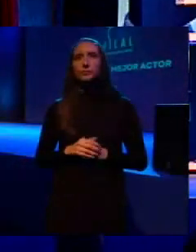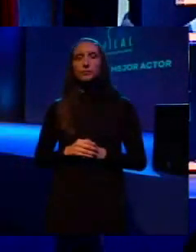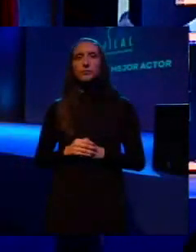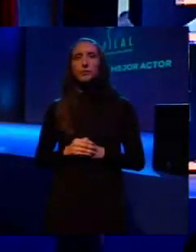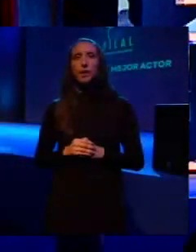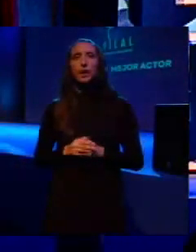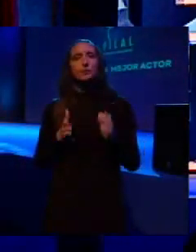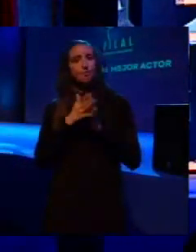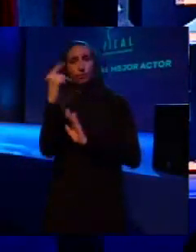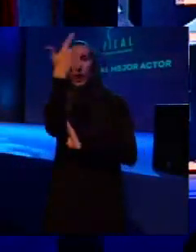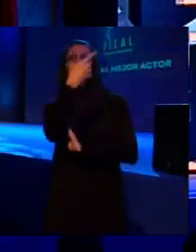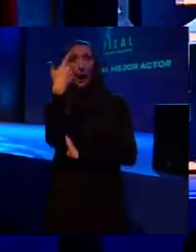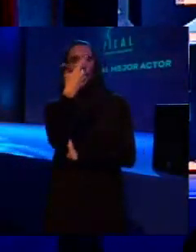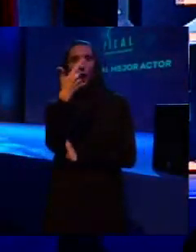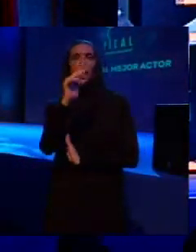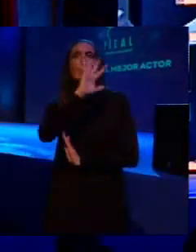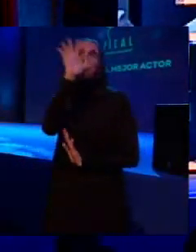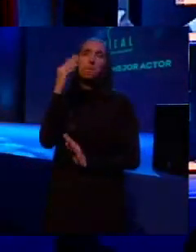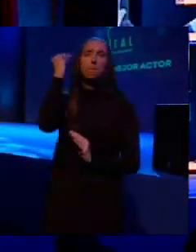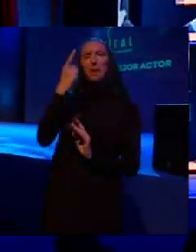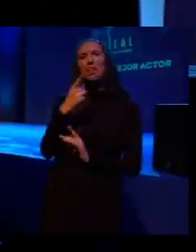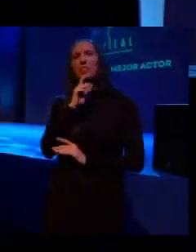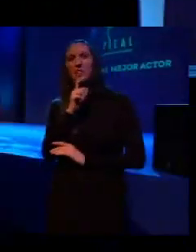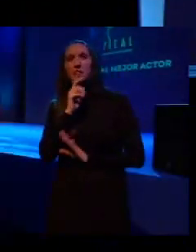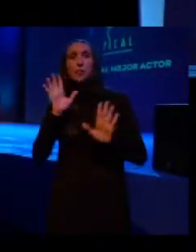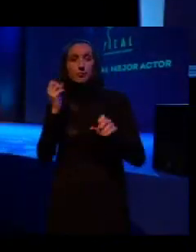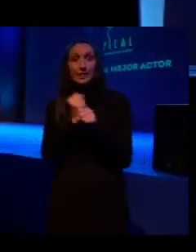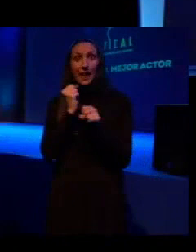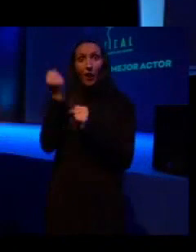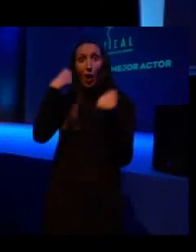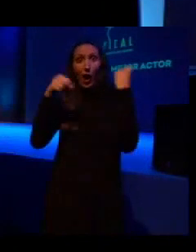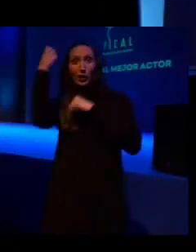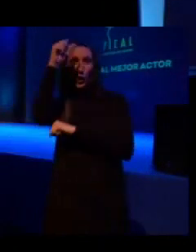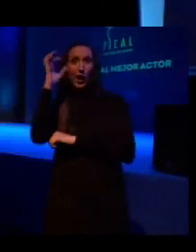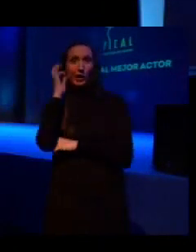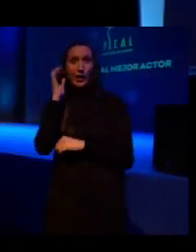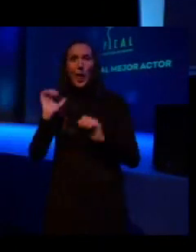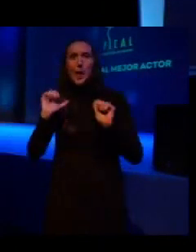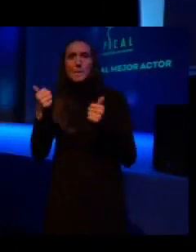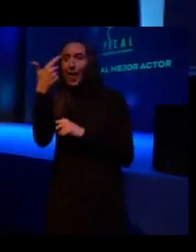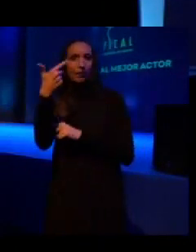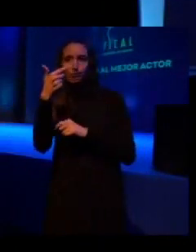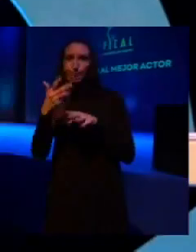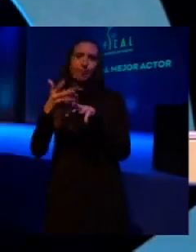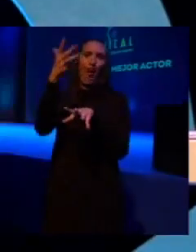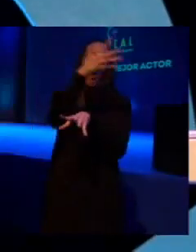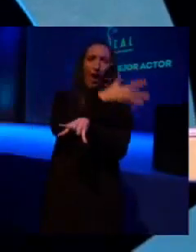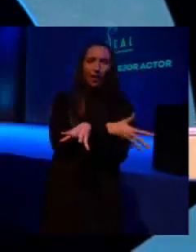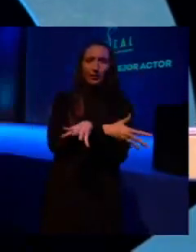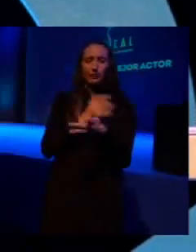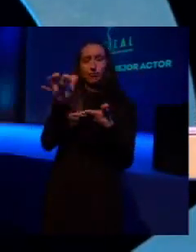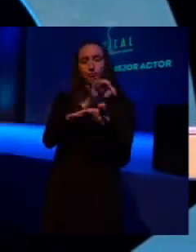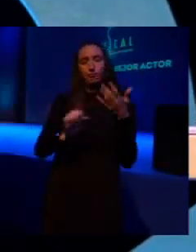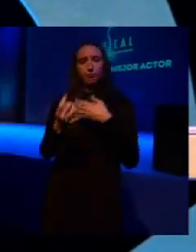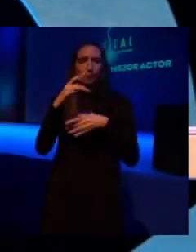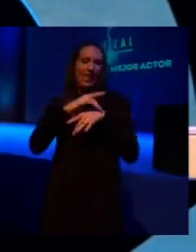Ponerse delante de una cámara puede parecer difícil, pero el trabajo de los actores y actrices empieza mucho antes, cuando reciben el guión,